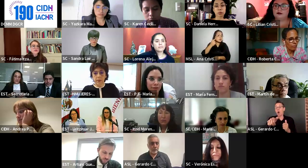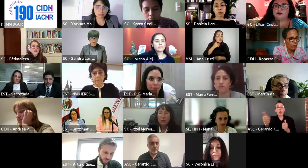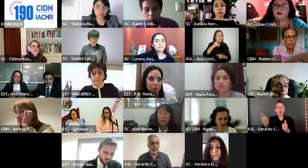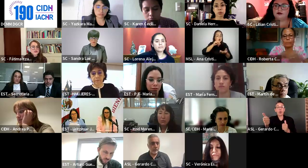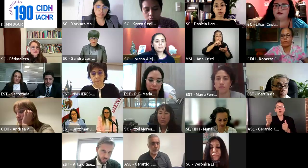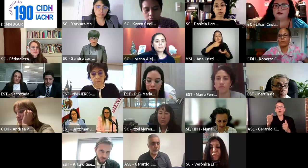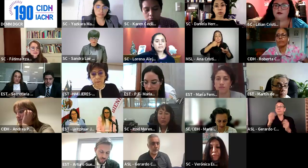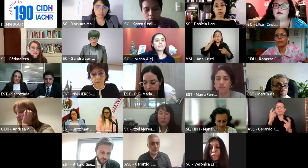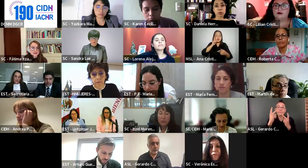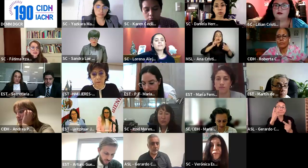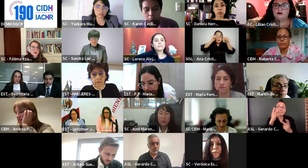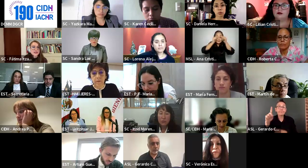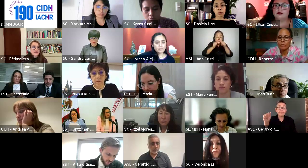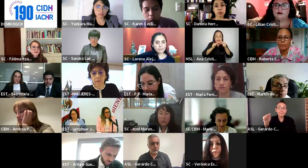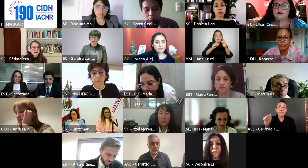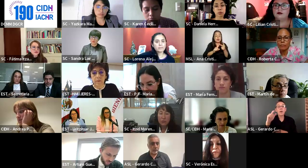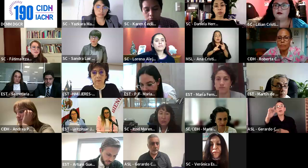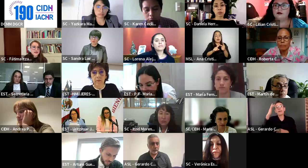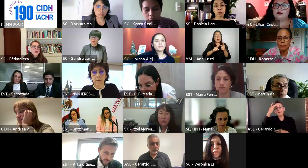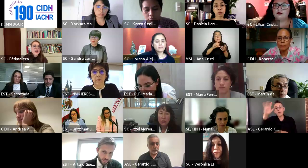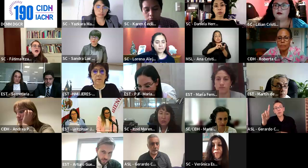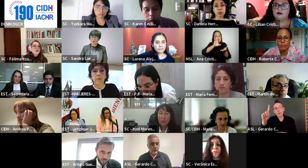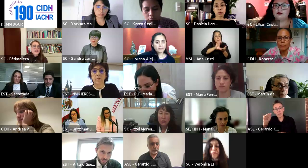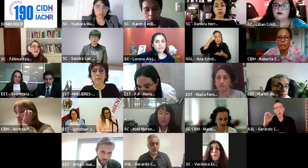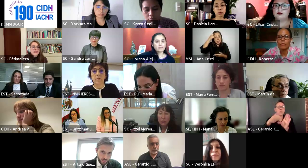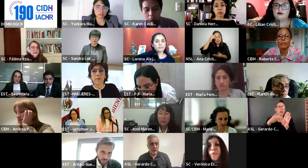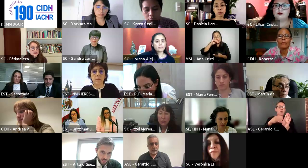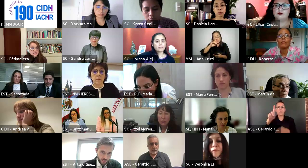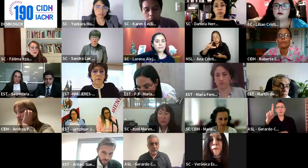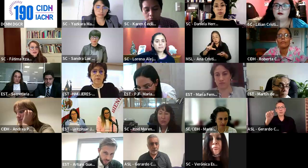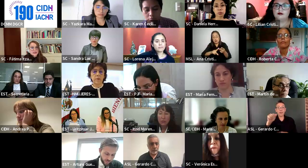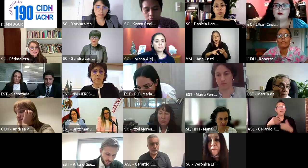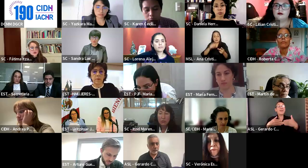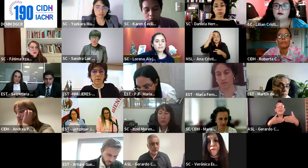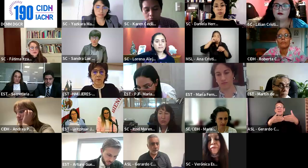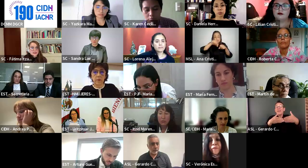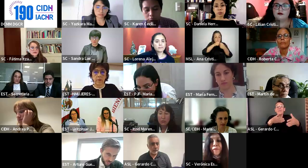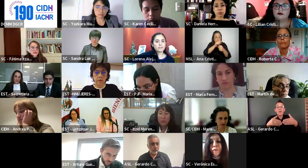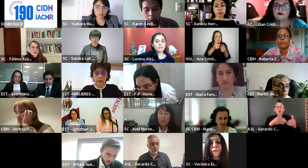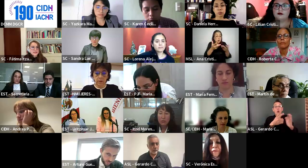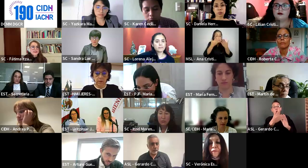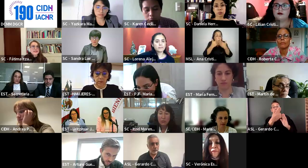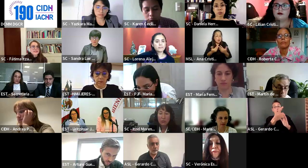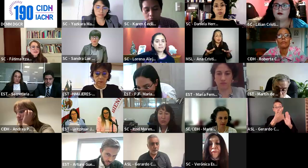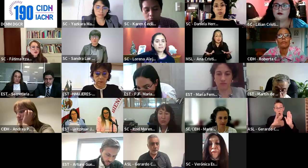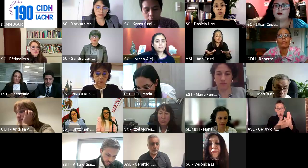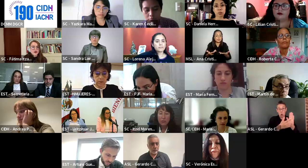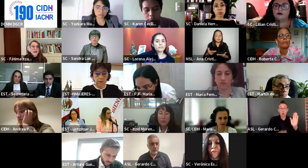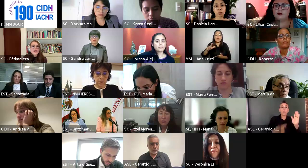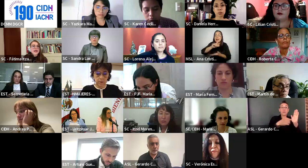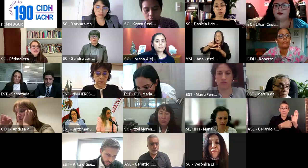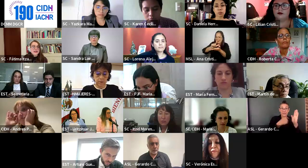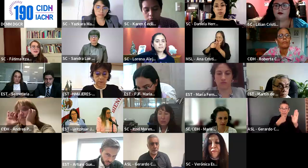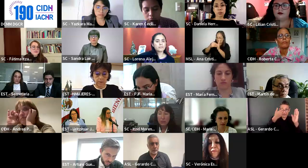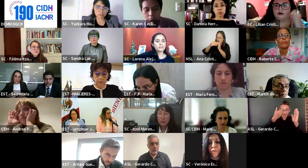visual, a las mujeres con discapacidad intelectual y psicosocial. Aunque la Ley General para el Acceso a una Vida Libre de Violencia ya